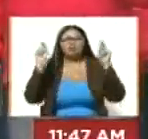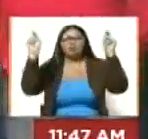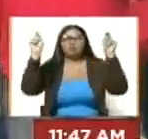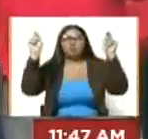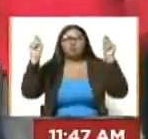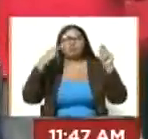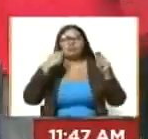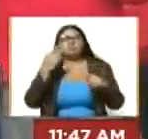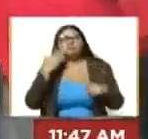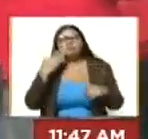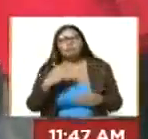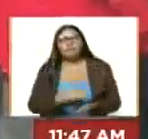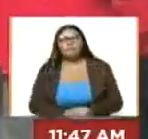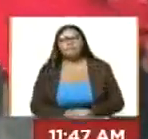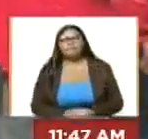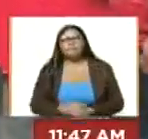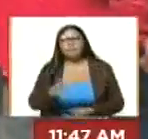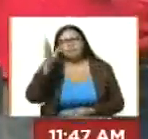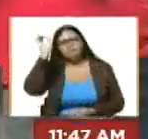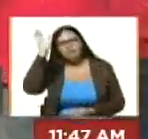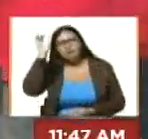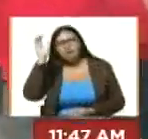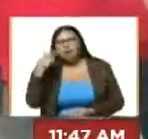Dijera mi mamá, si son inventadores.